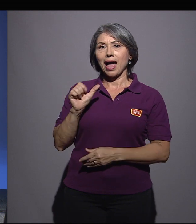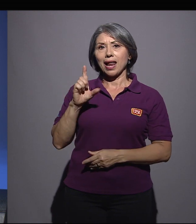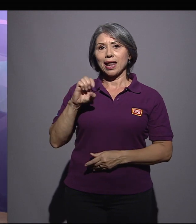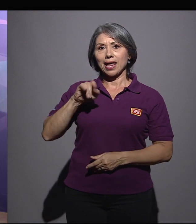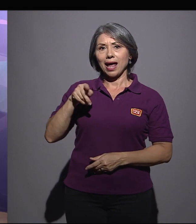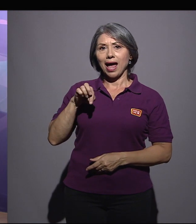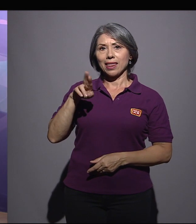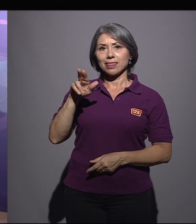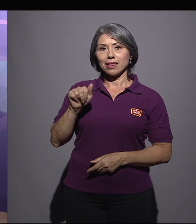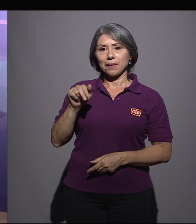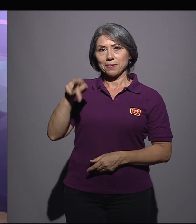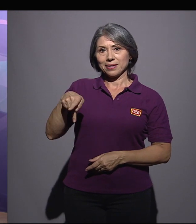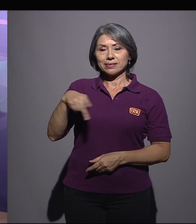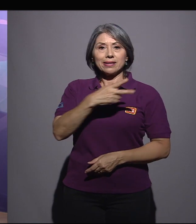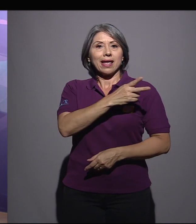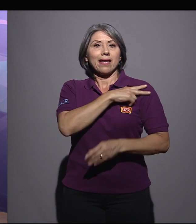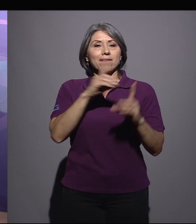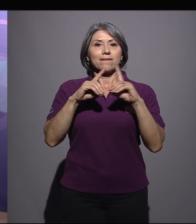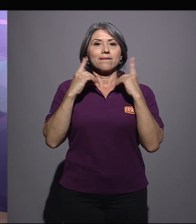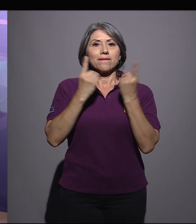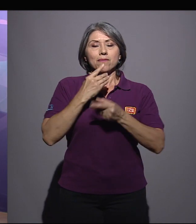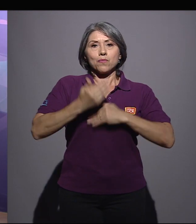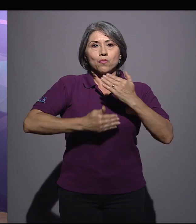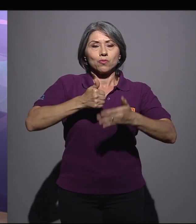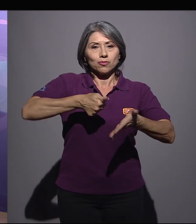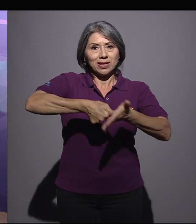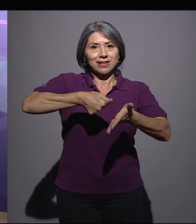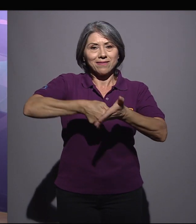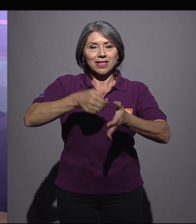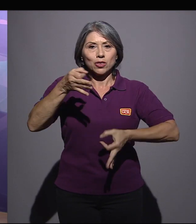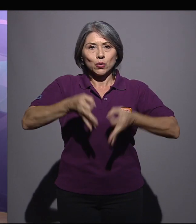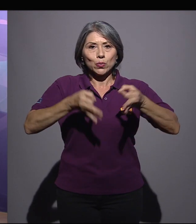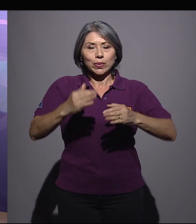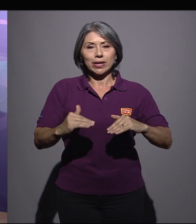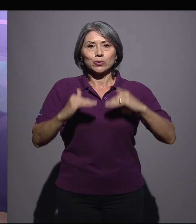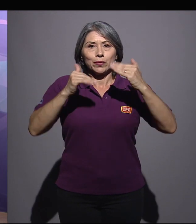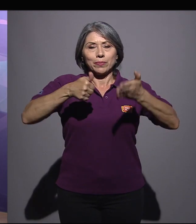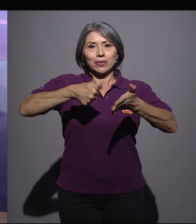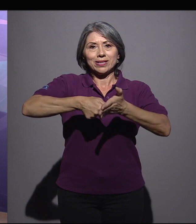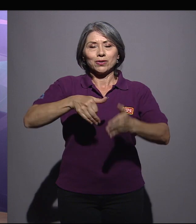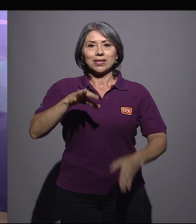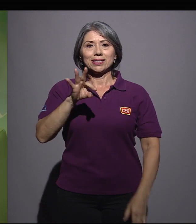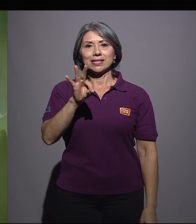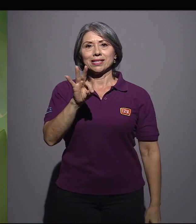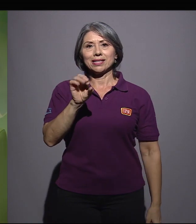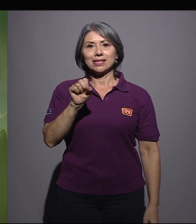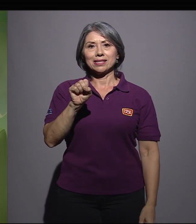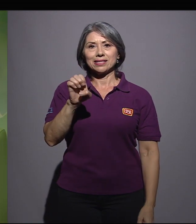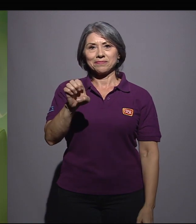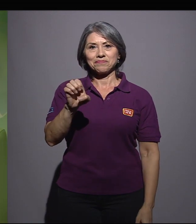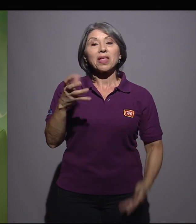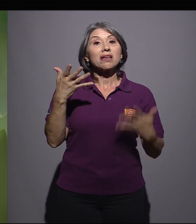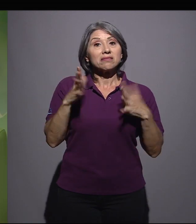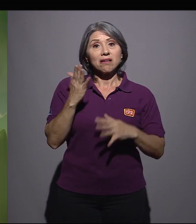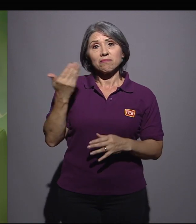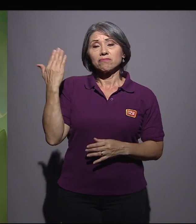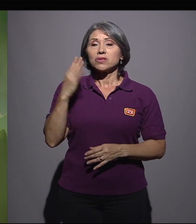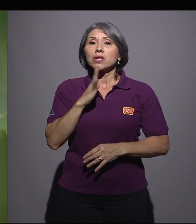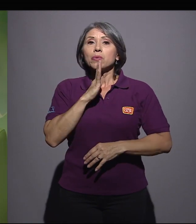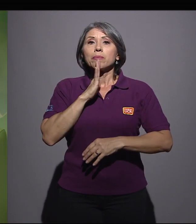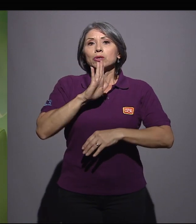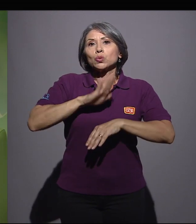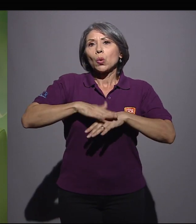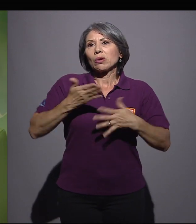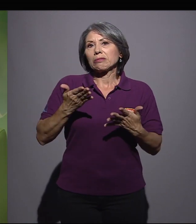quien es jefa del Departamento de Procesos Electorales del Tribunal Supremo de Elecciones. Y ya en la primera parte hablábamos de esas